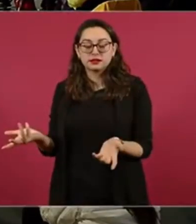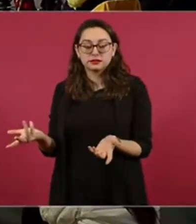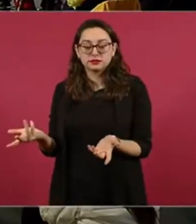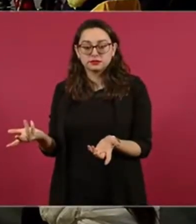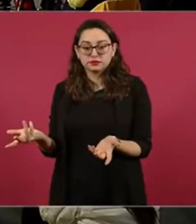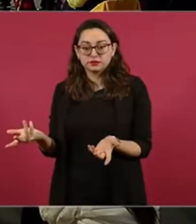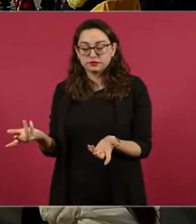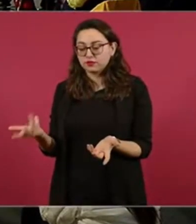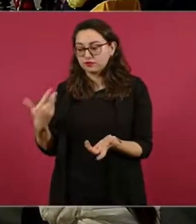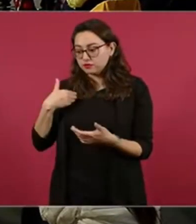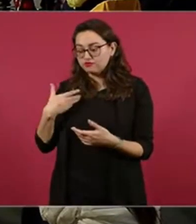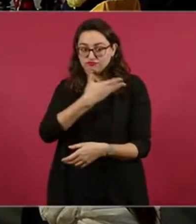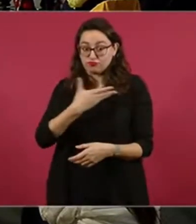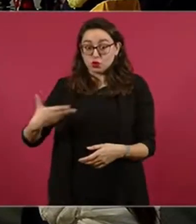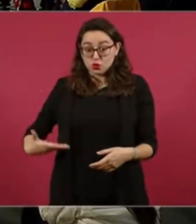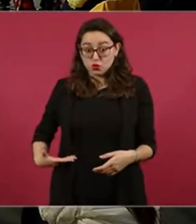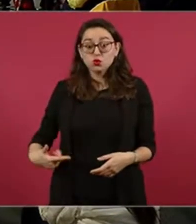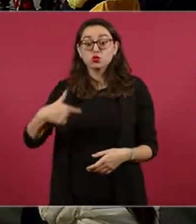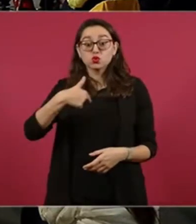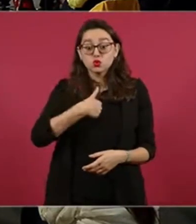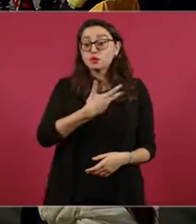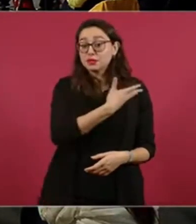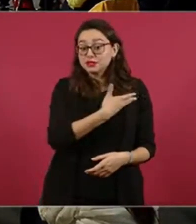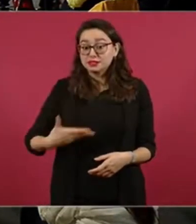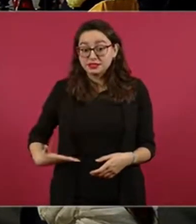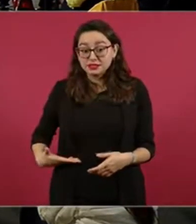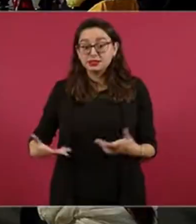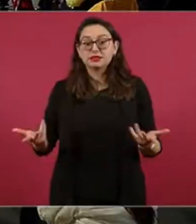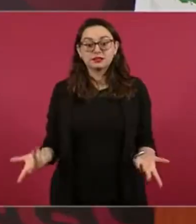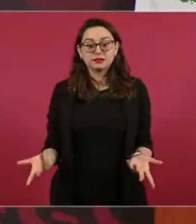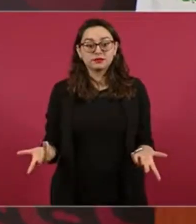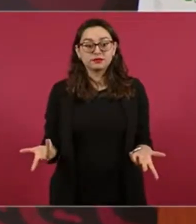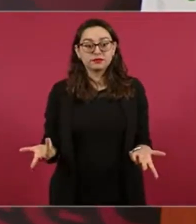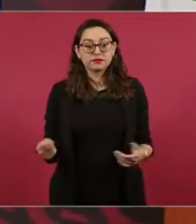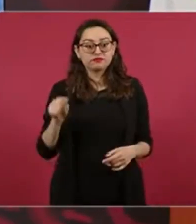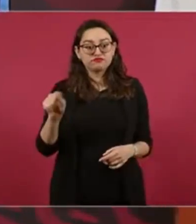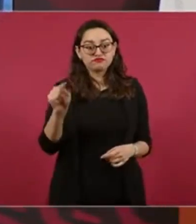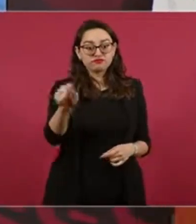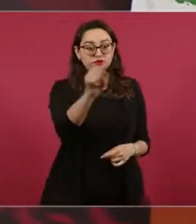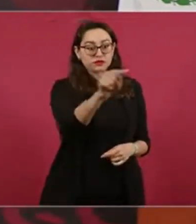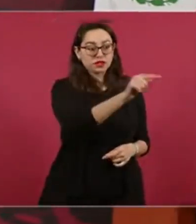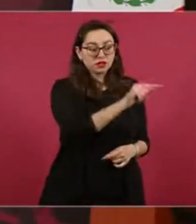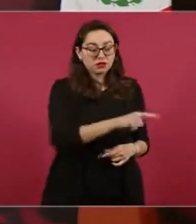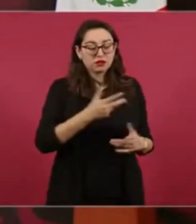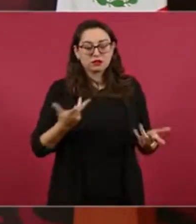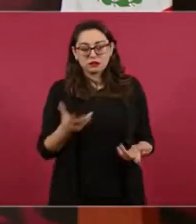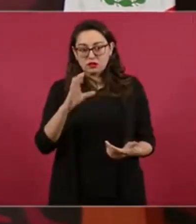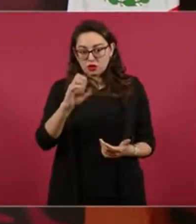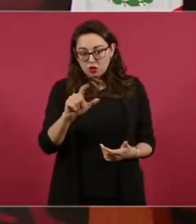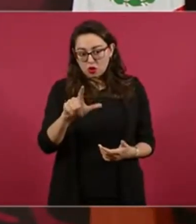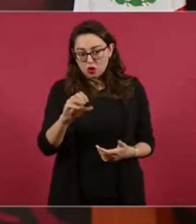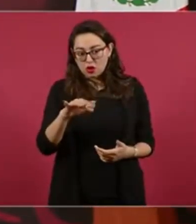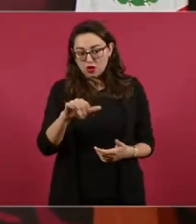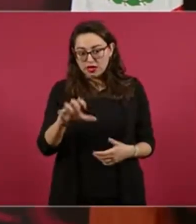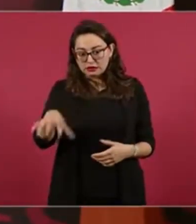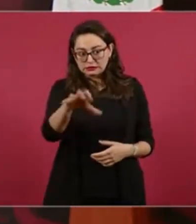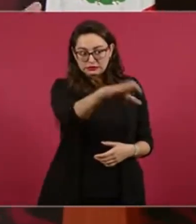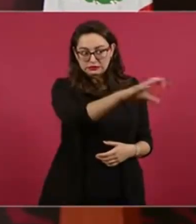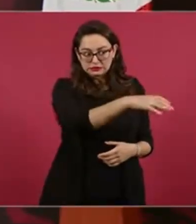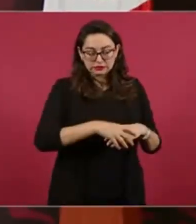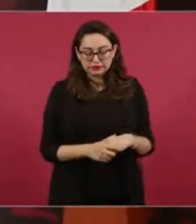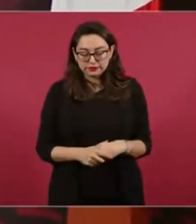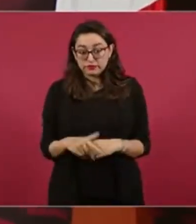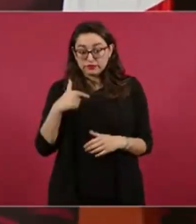a exponerme a una colonia si están molestos los conservadores corruptos y pueden